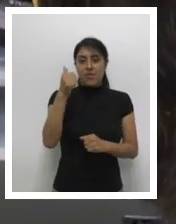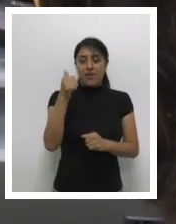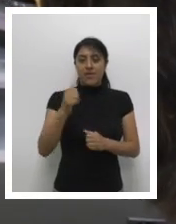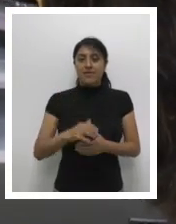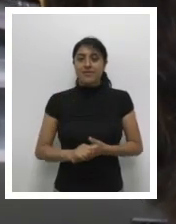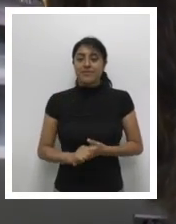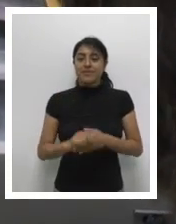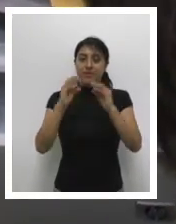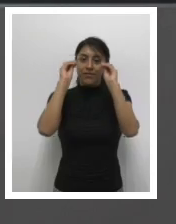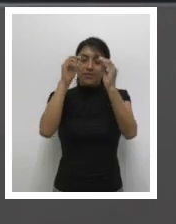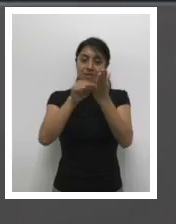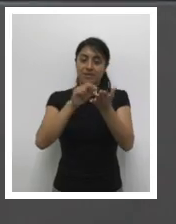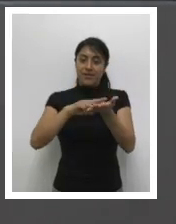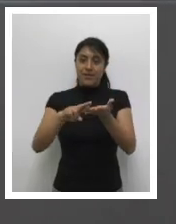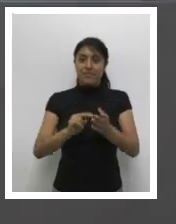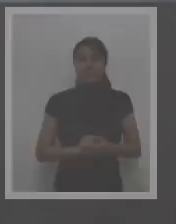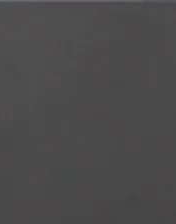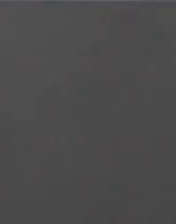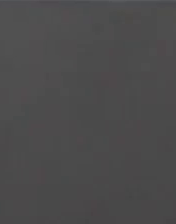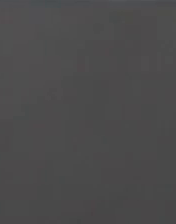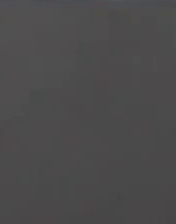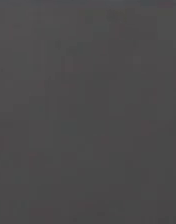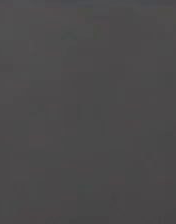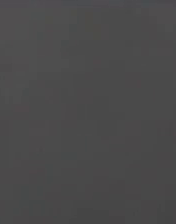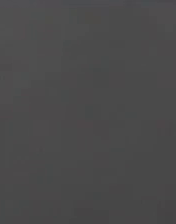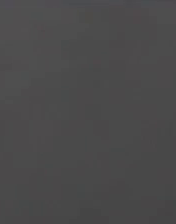Para InfoRENAP GT, Jimmy Chox.